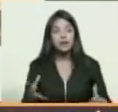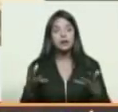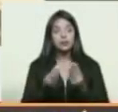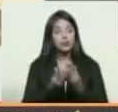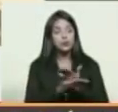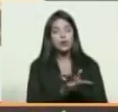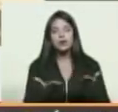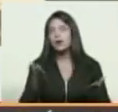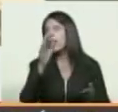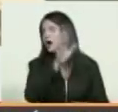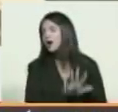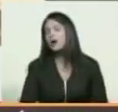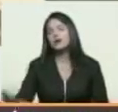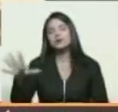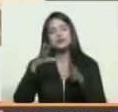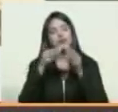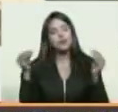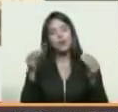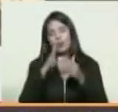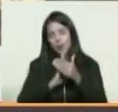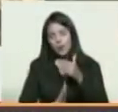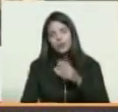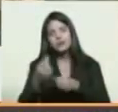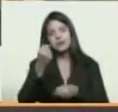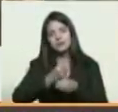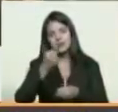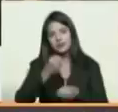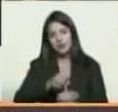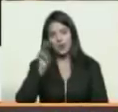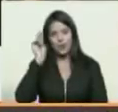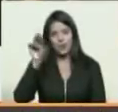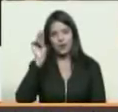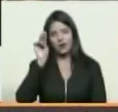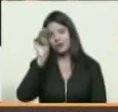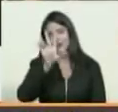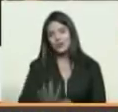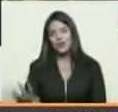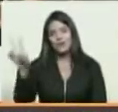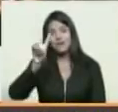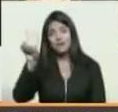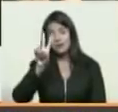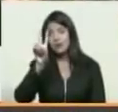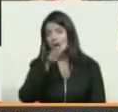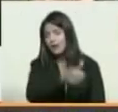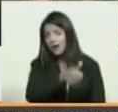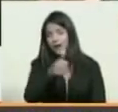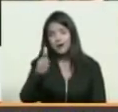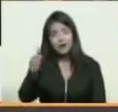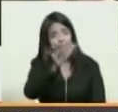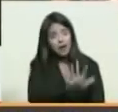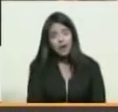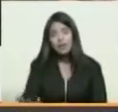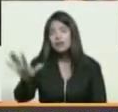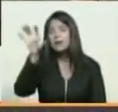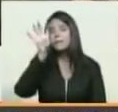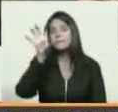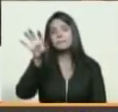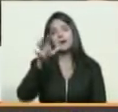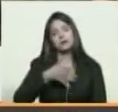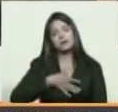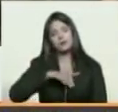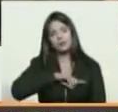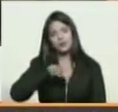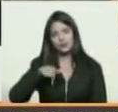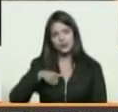a todos los humildes maestros y maestras venezolanas en cada rincón de esta patria nuestra que